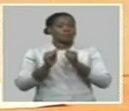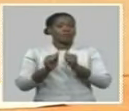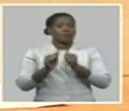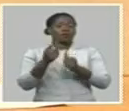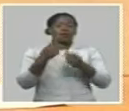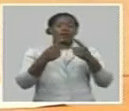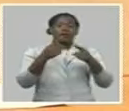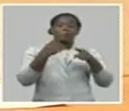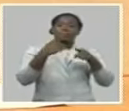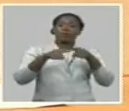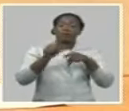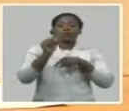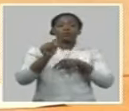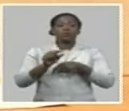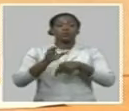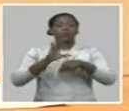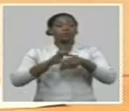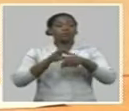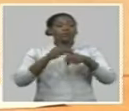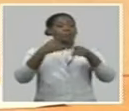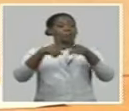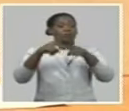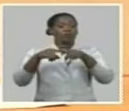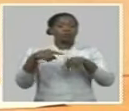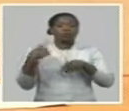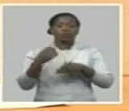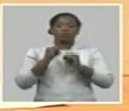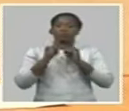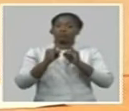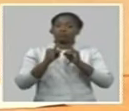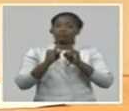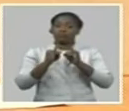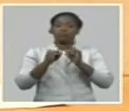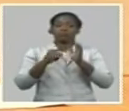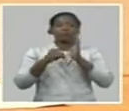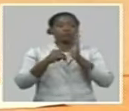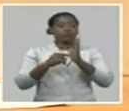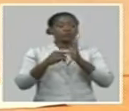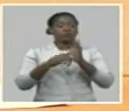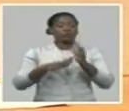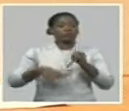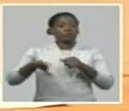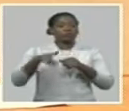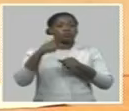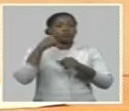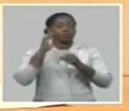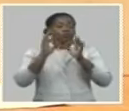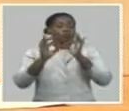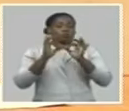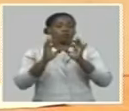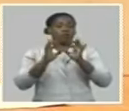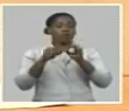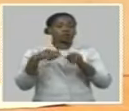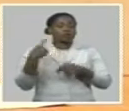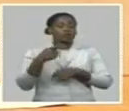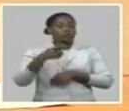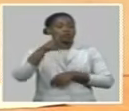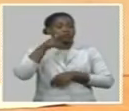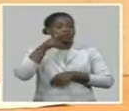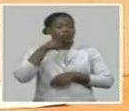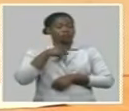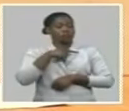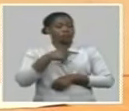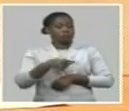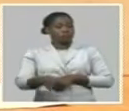cuestión es que hemos estado insistiendo a nivel de municipio a nivel de consejos populares se está controlando y pesquisando diariamente los centros